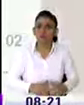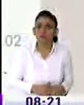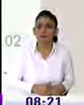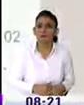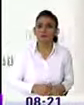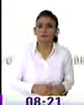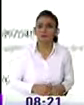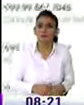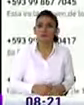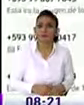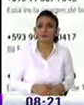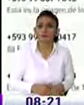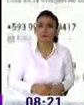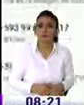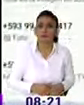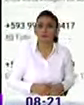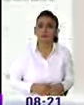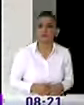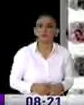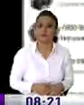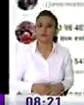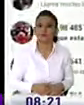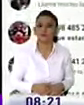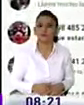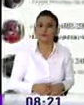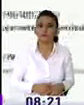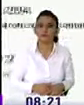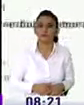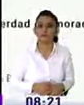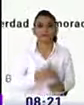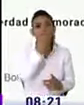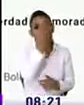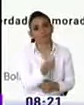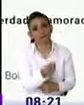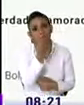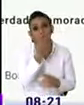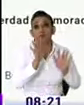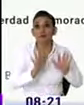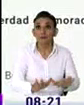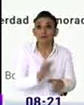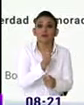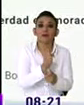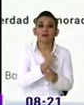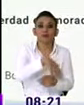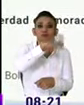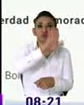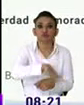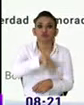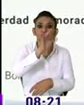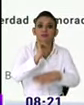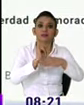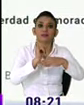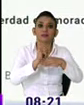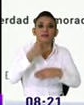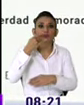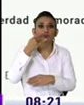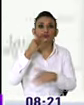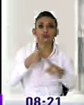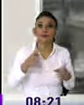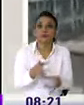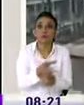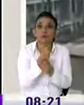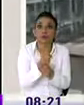acá, este es en la casa, ¿no? Qué lamentable. Buenos días, de esta manera trabajan los pintores en la iglesia de Puzuquí, sin las seguridades